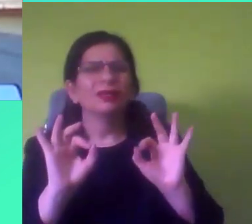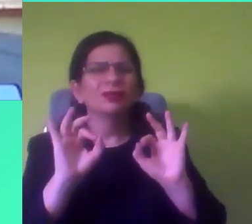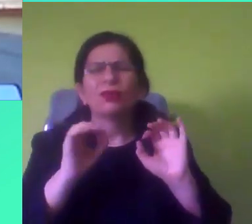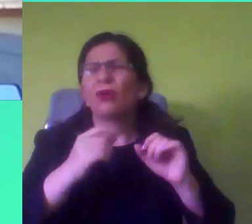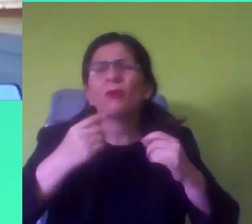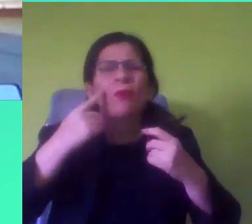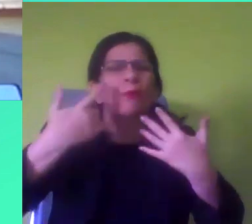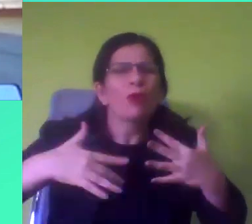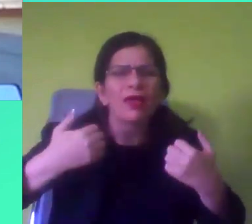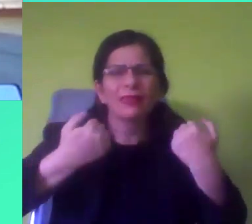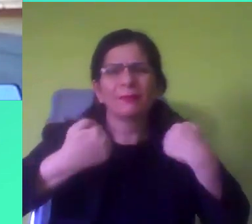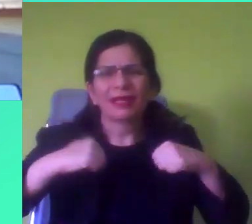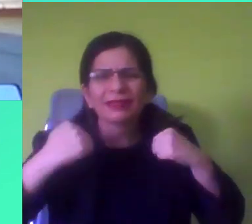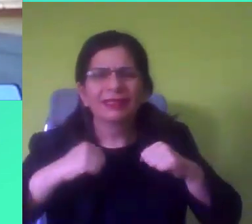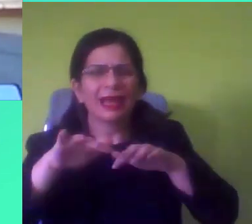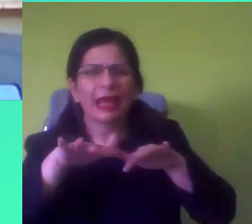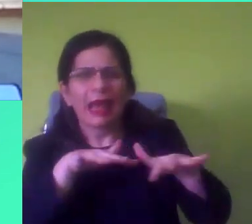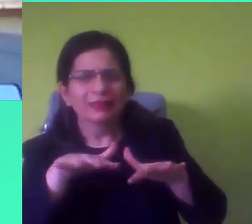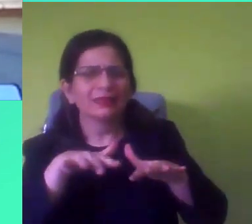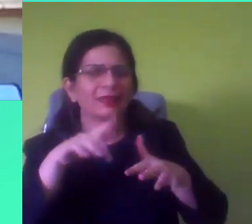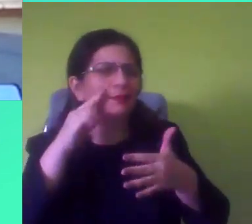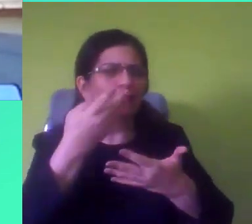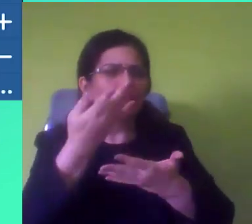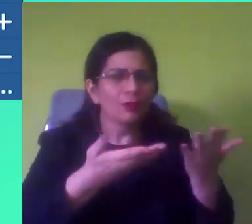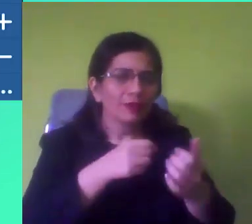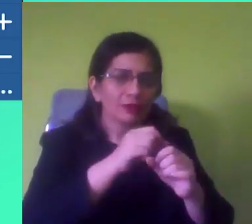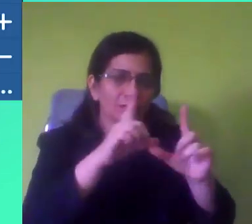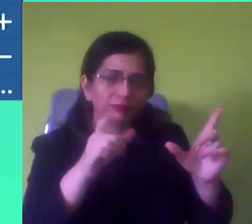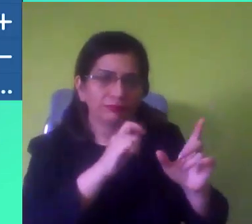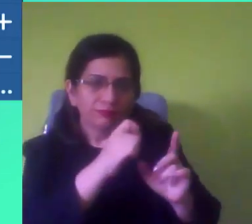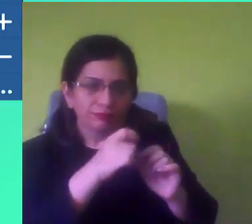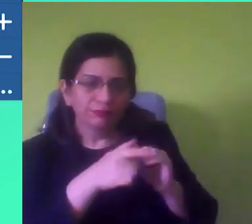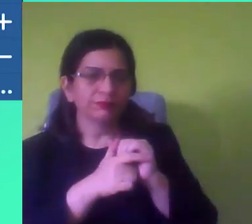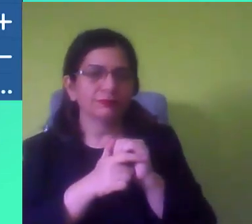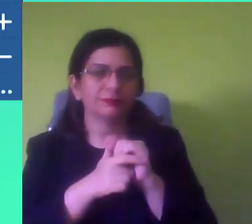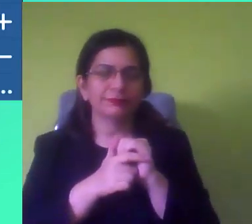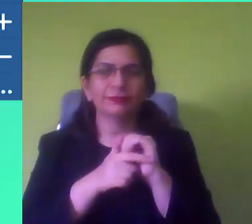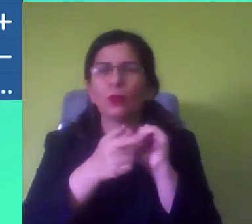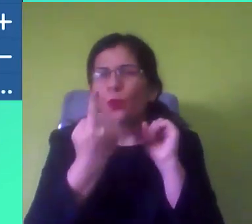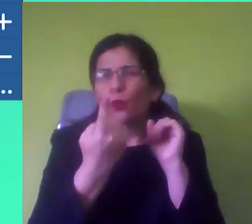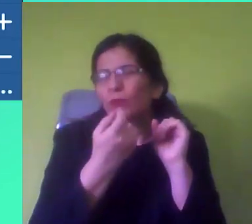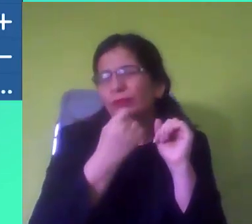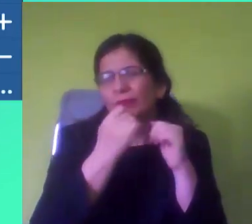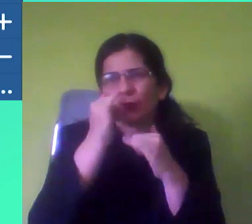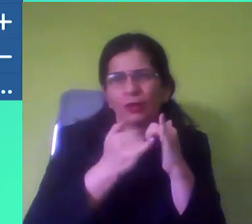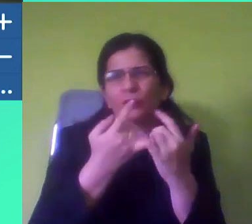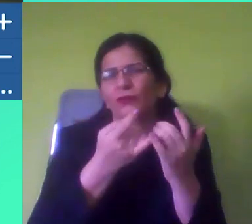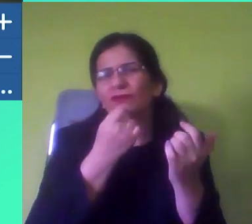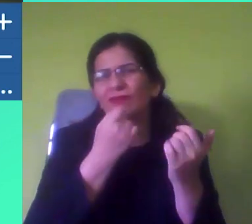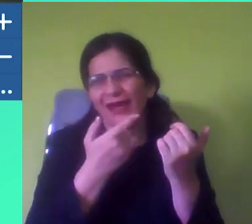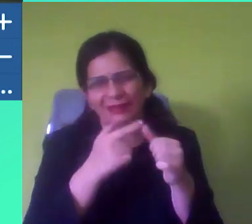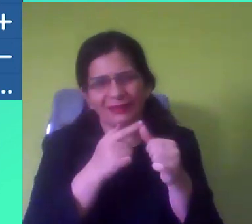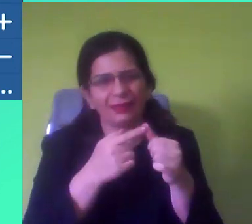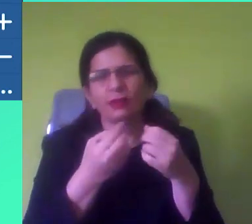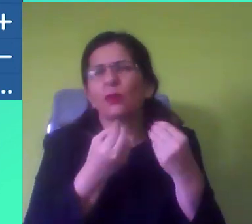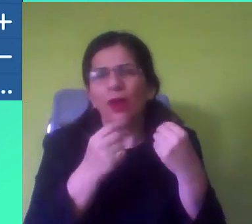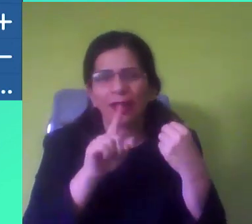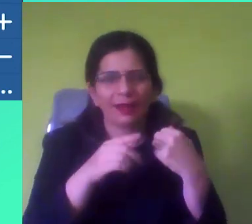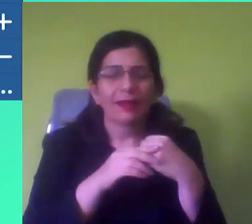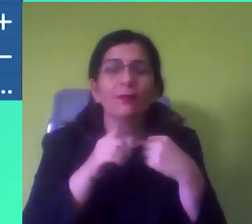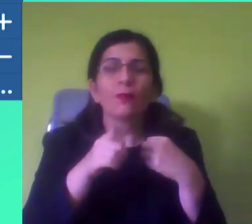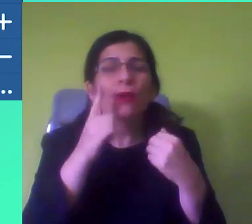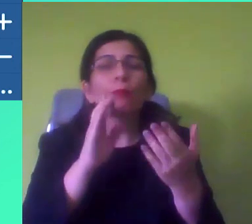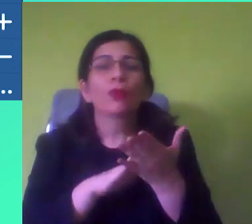de actividades también. Por ahí, una actividad relativamente sencilla de hacer es